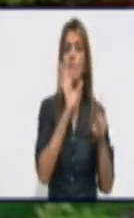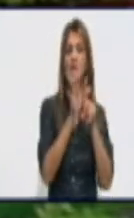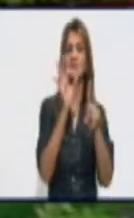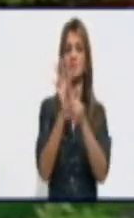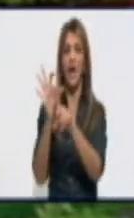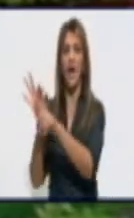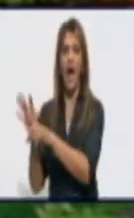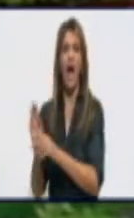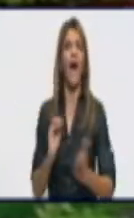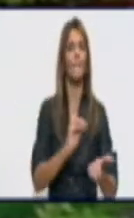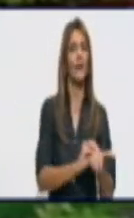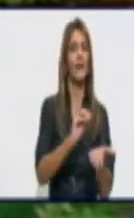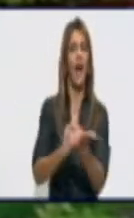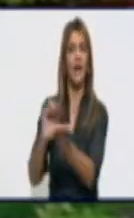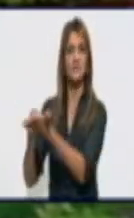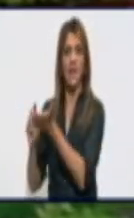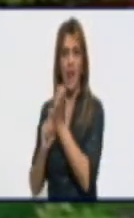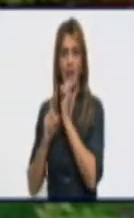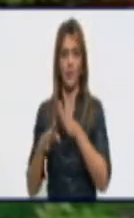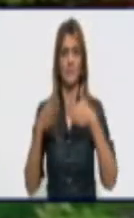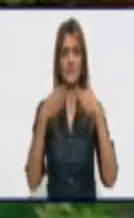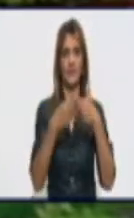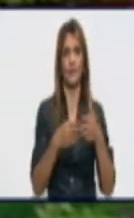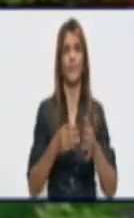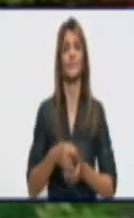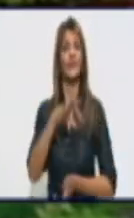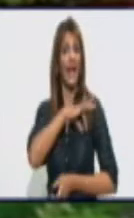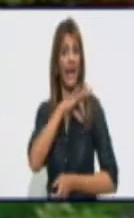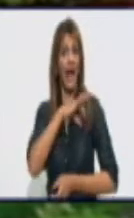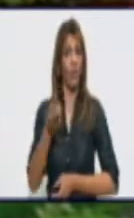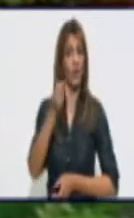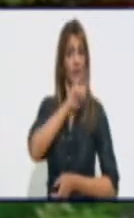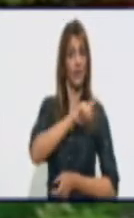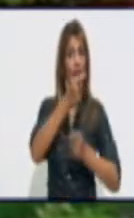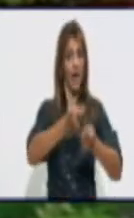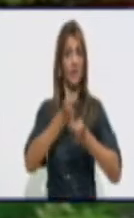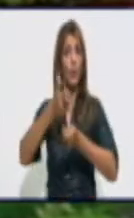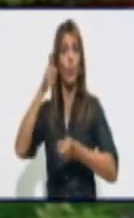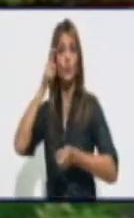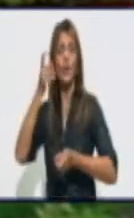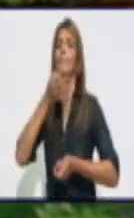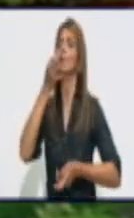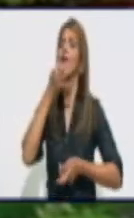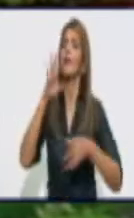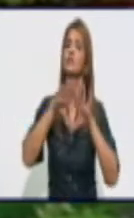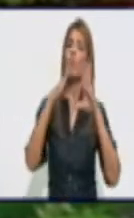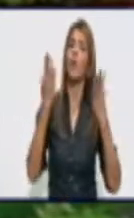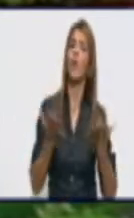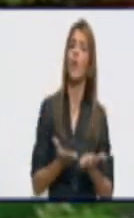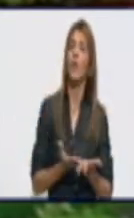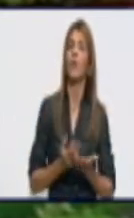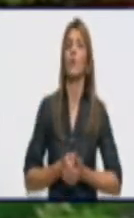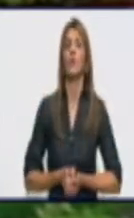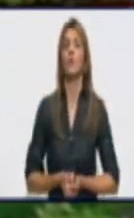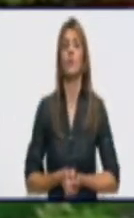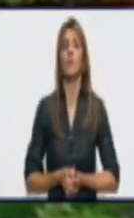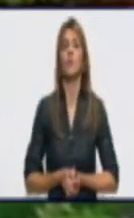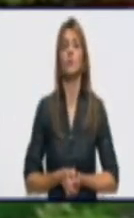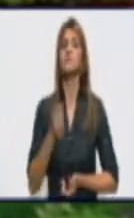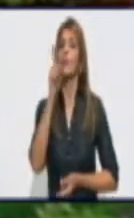de ellas en nuestro territorio. El delegado de la Agricultura, el compañero Alexander Rojas Pérez, explicaba ayer la implementación de las primeras 13